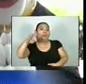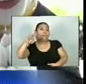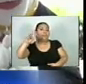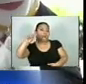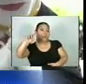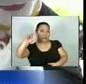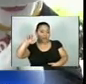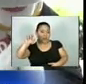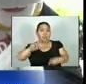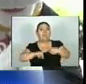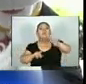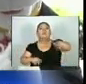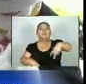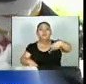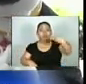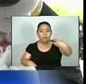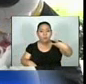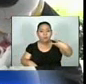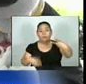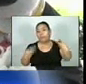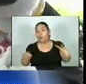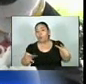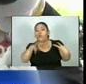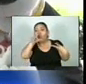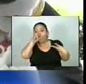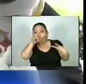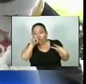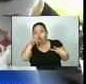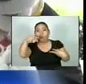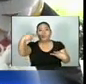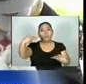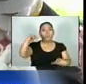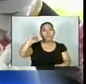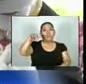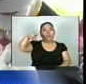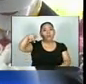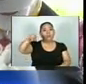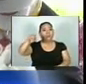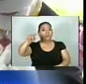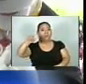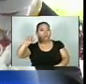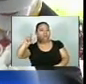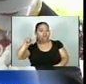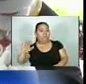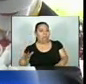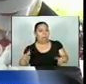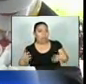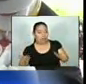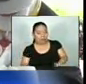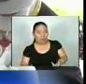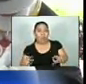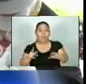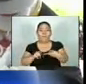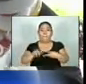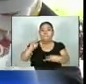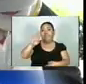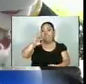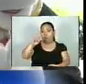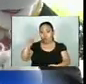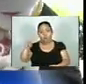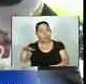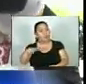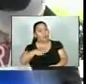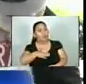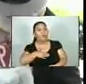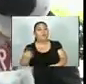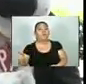Y la segunda se llama Pollo Chipotle. Y esta pizza es inspirada en nuestra Chipotle Bomb, que sabemos que mucho le